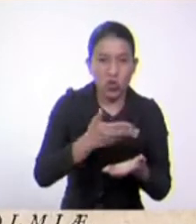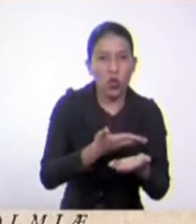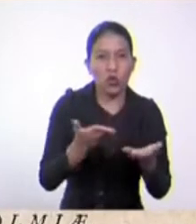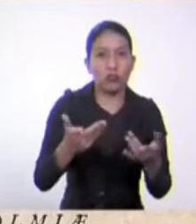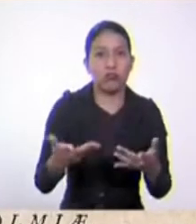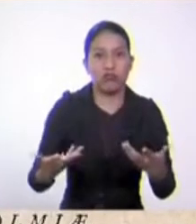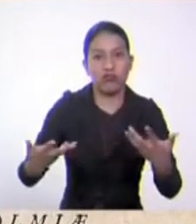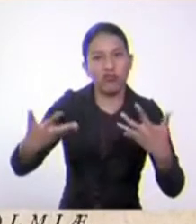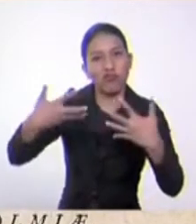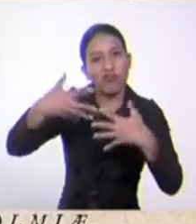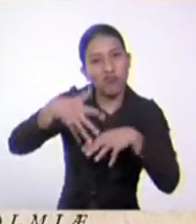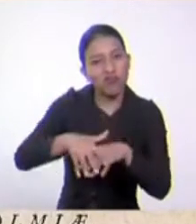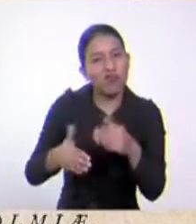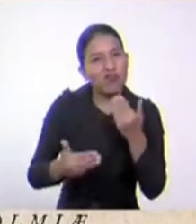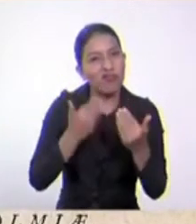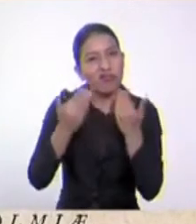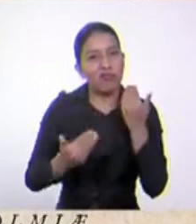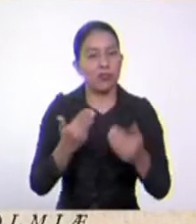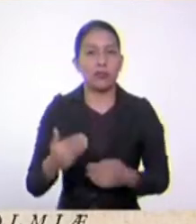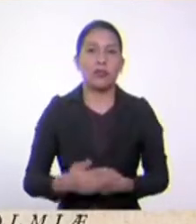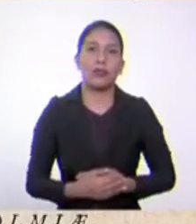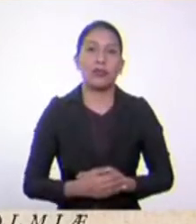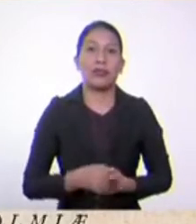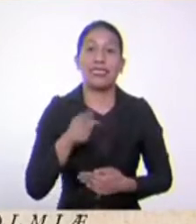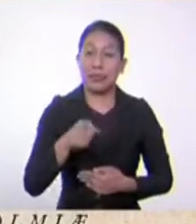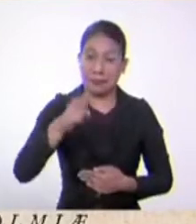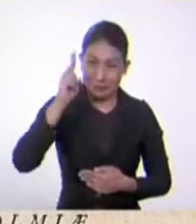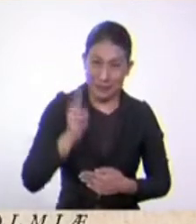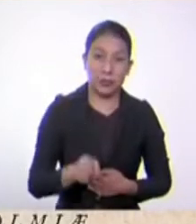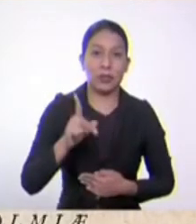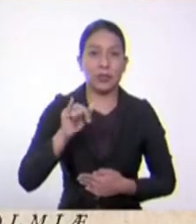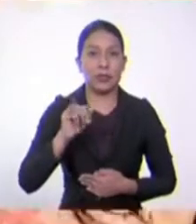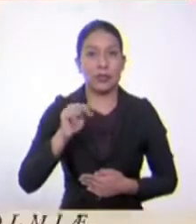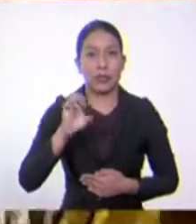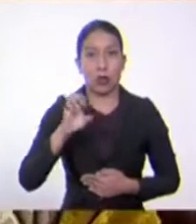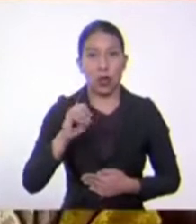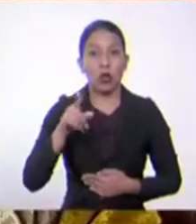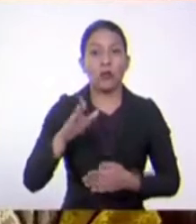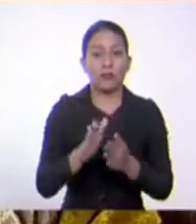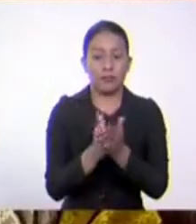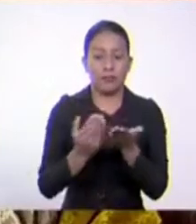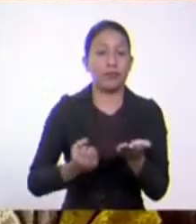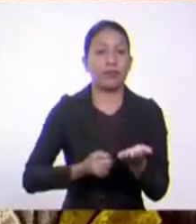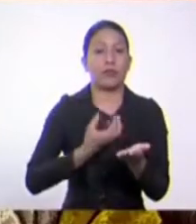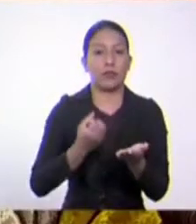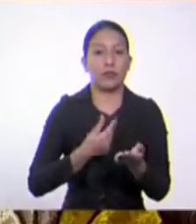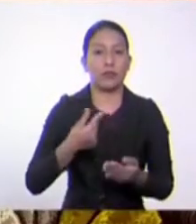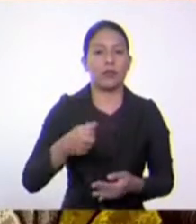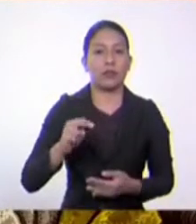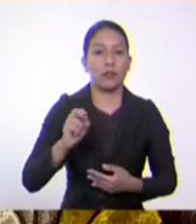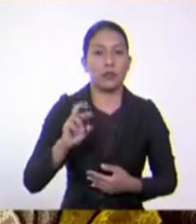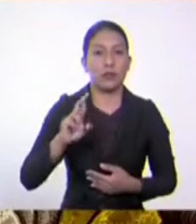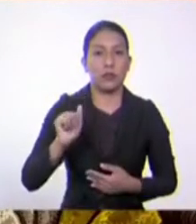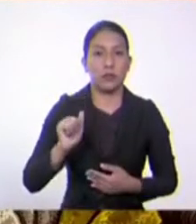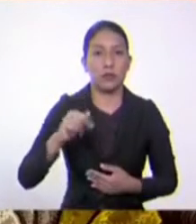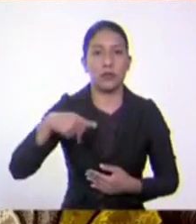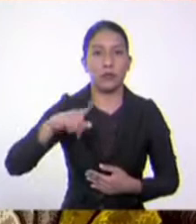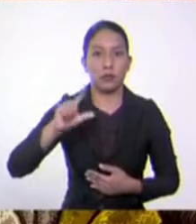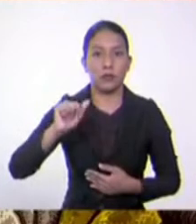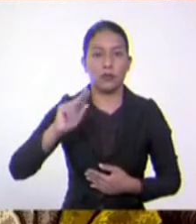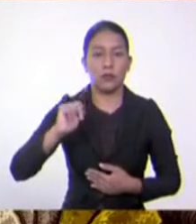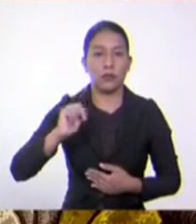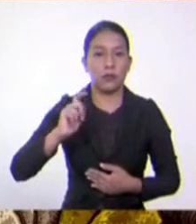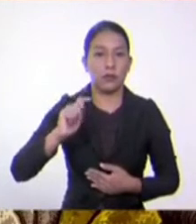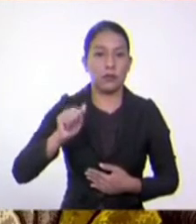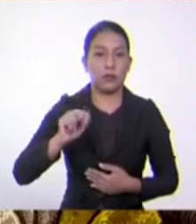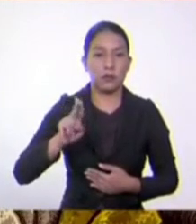binomial. Después, el mismo Linneo, en su obra Genera Plantarum, reconoce que hay un gran